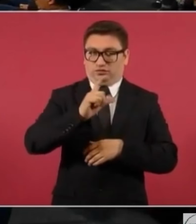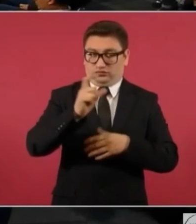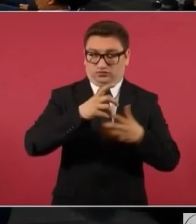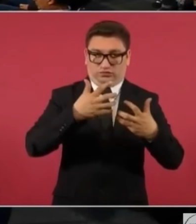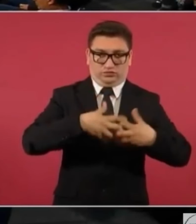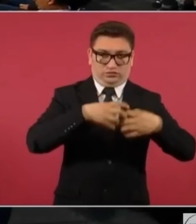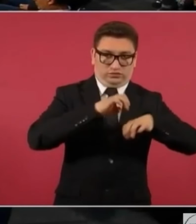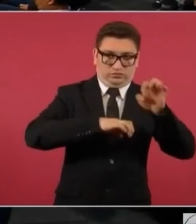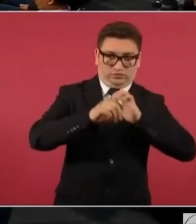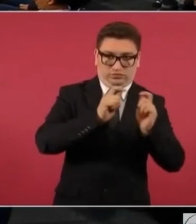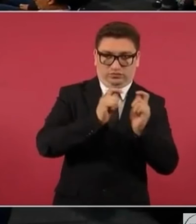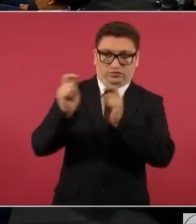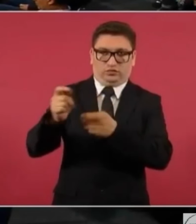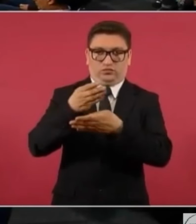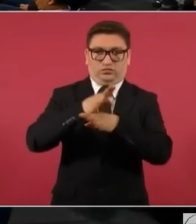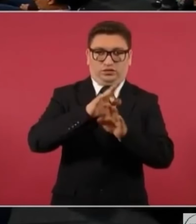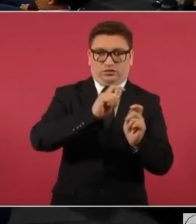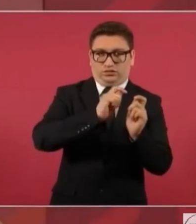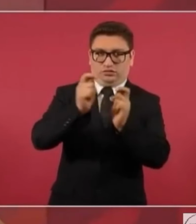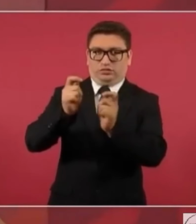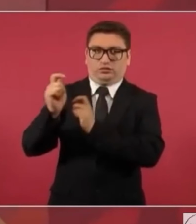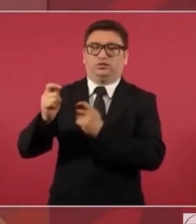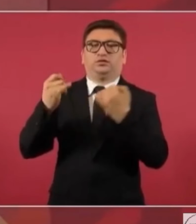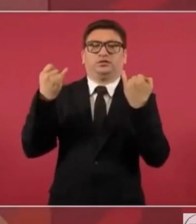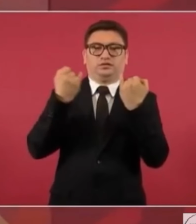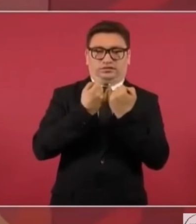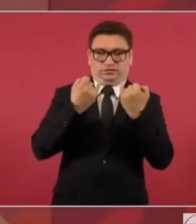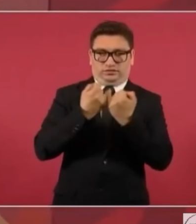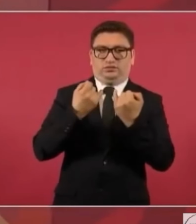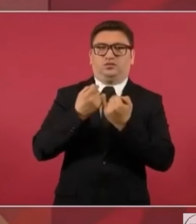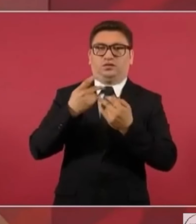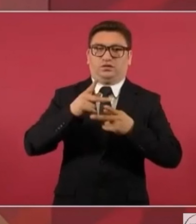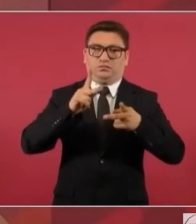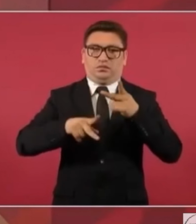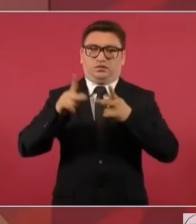o entregaban bancos, también entregaban acciones